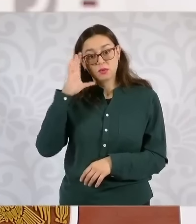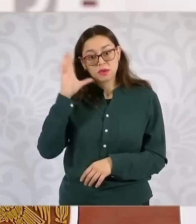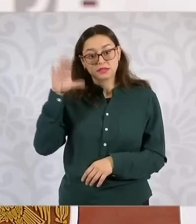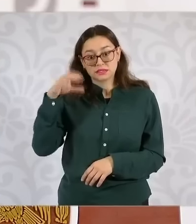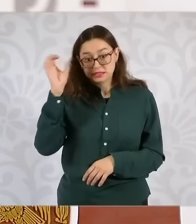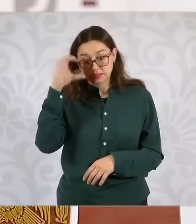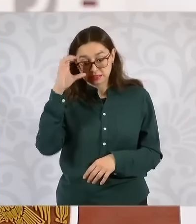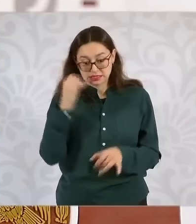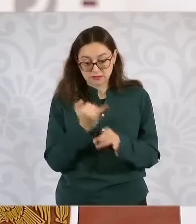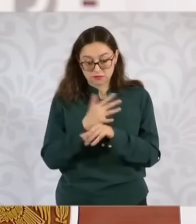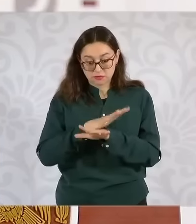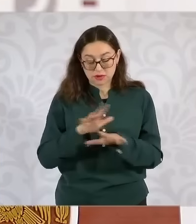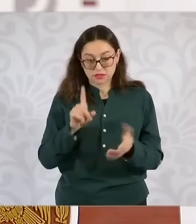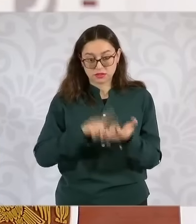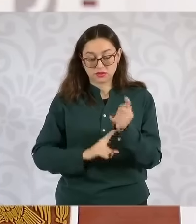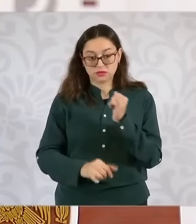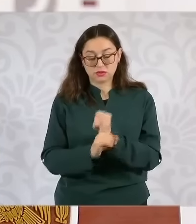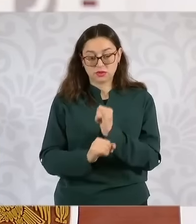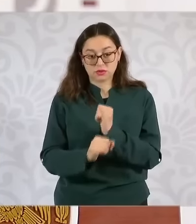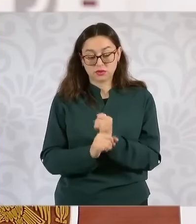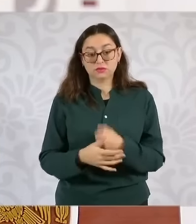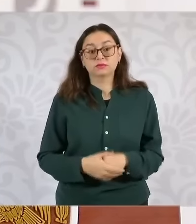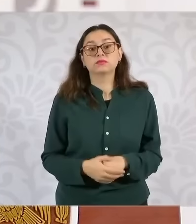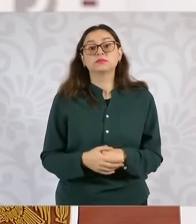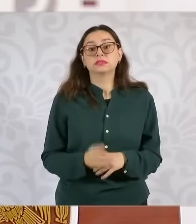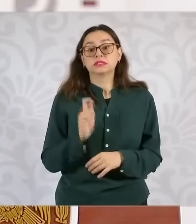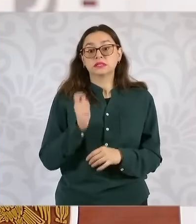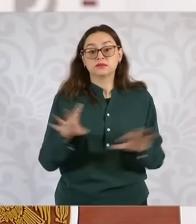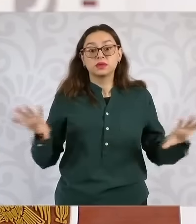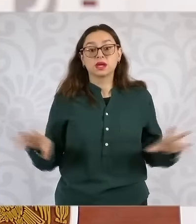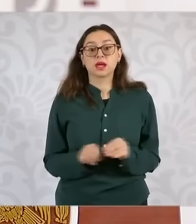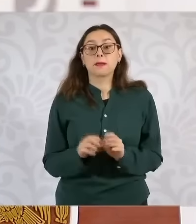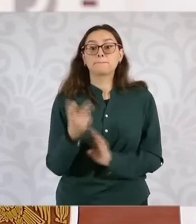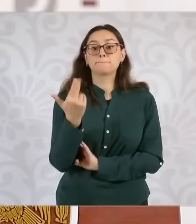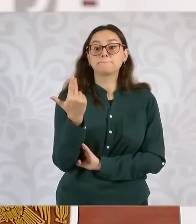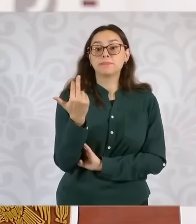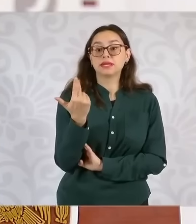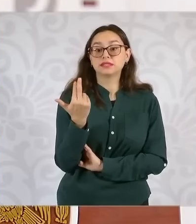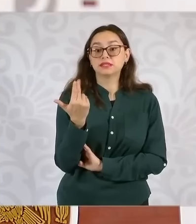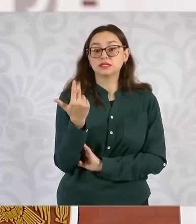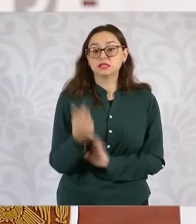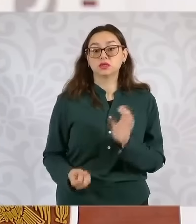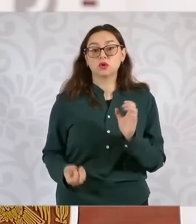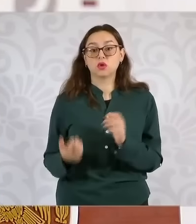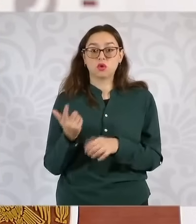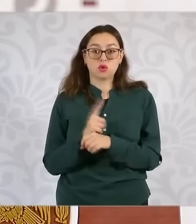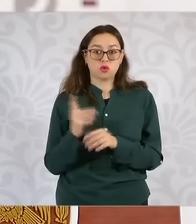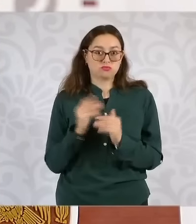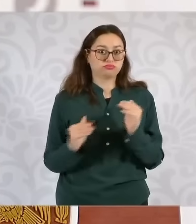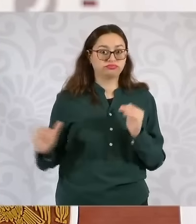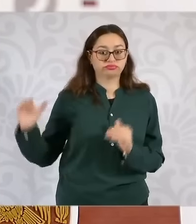datos. En total fueron 25 nuevos posgrados, aquí mencionamos solamente estos. En la